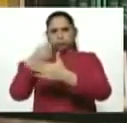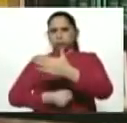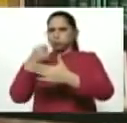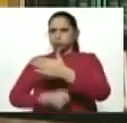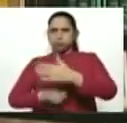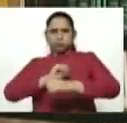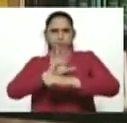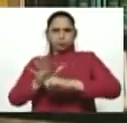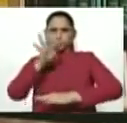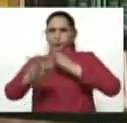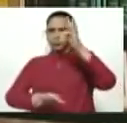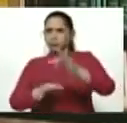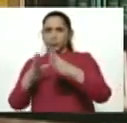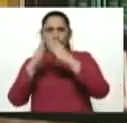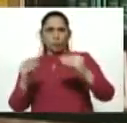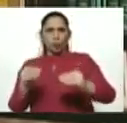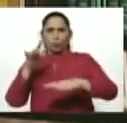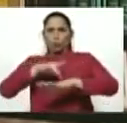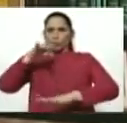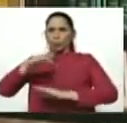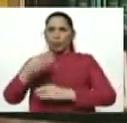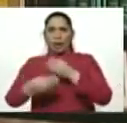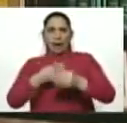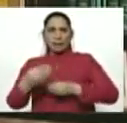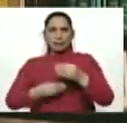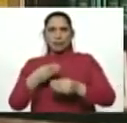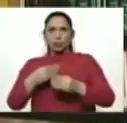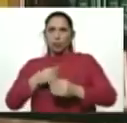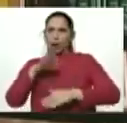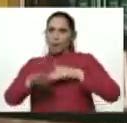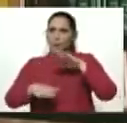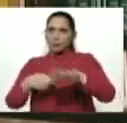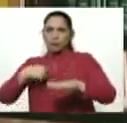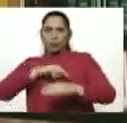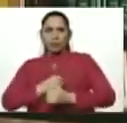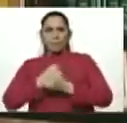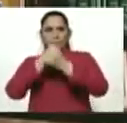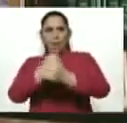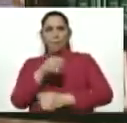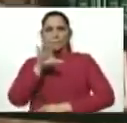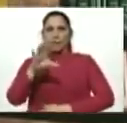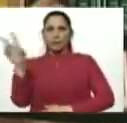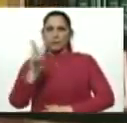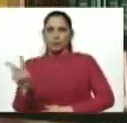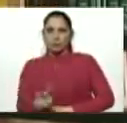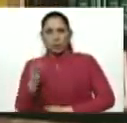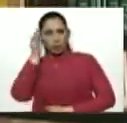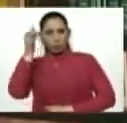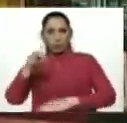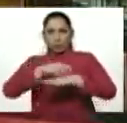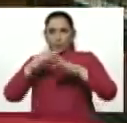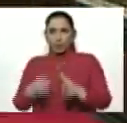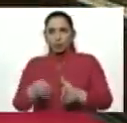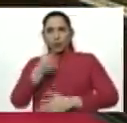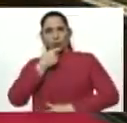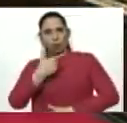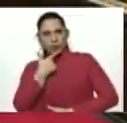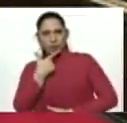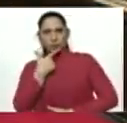nos toca y haciendo avanzar a nuestra amada patria Venezuela, desde este Consejo de Ministros tan